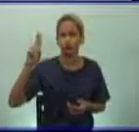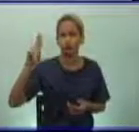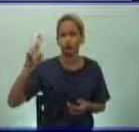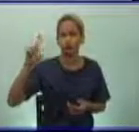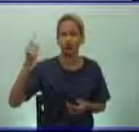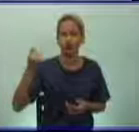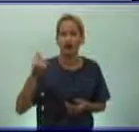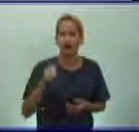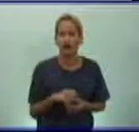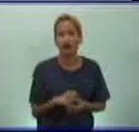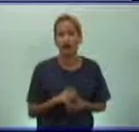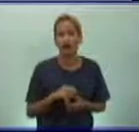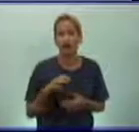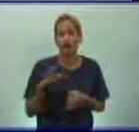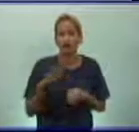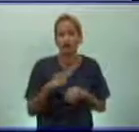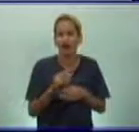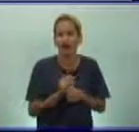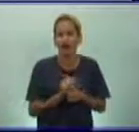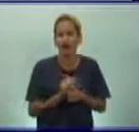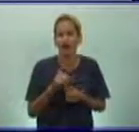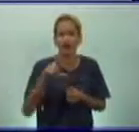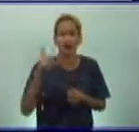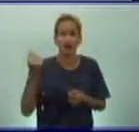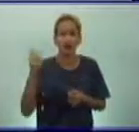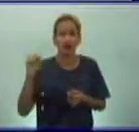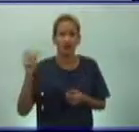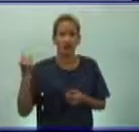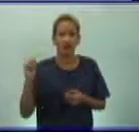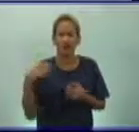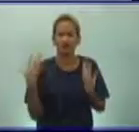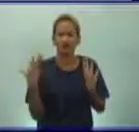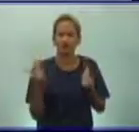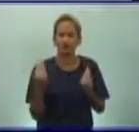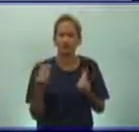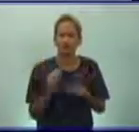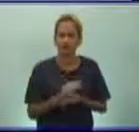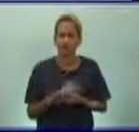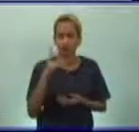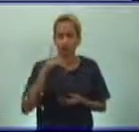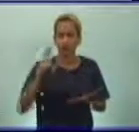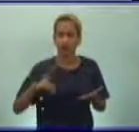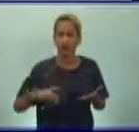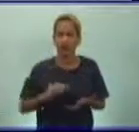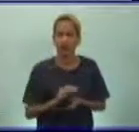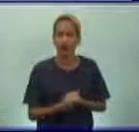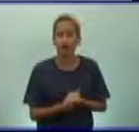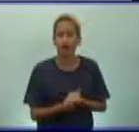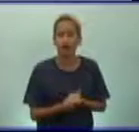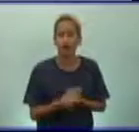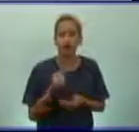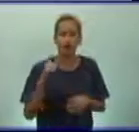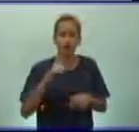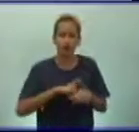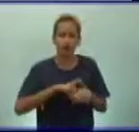un empujoncito? Vamos, búsquenlas rápido, en un breve tiempo que también les voy a